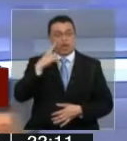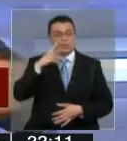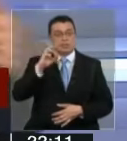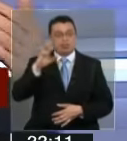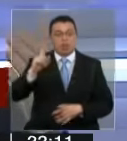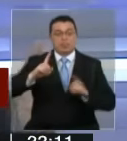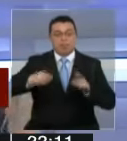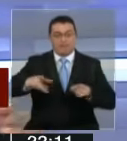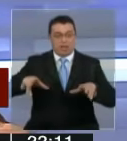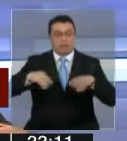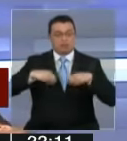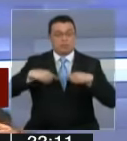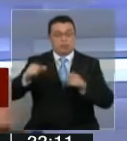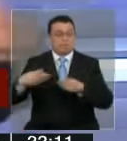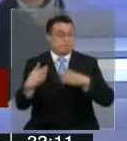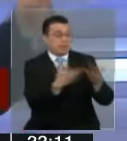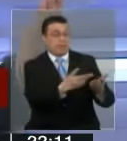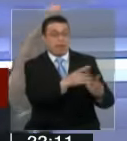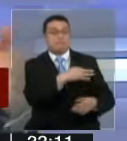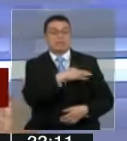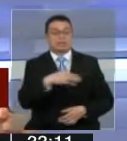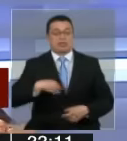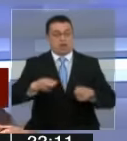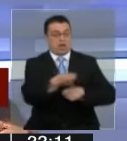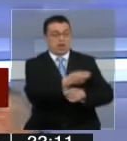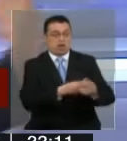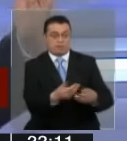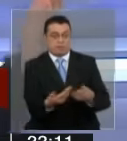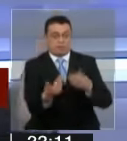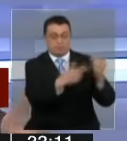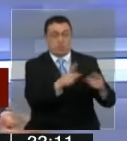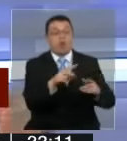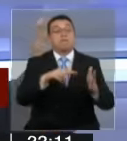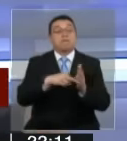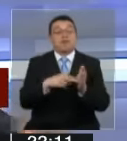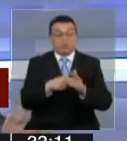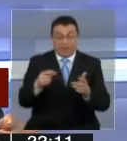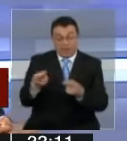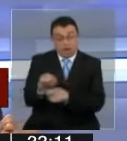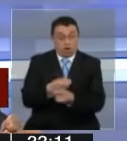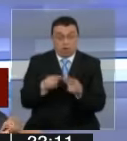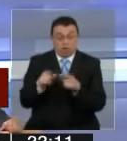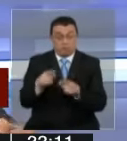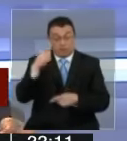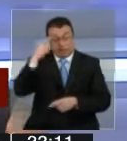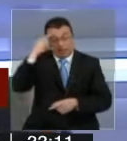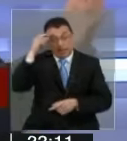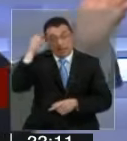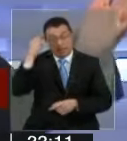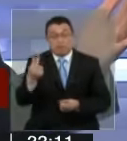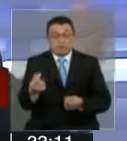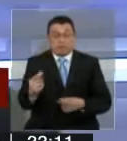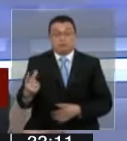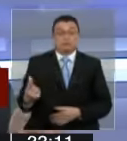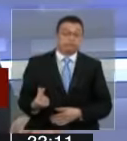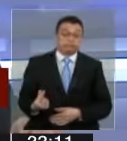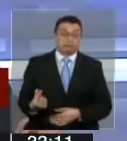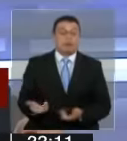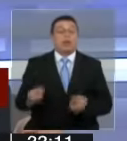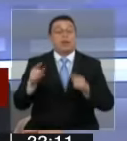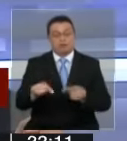asumido, es entregárselo al Ministerio de Economía, es haber instalado que esto era un problema naturalmente económico con el criterio de la billetera chica. Recordemos además, este